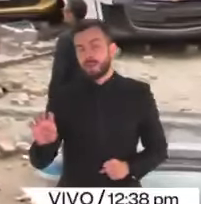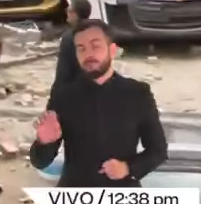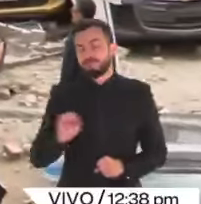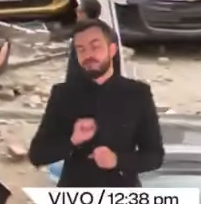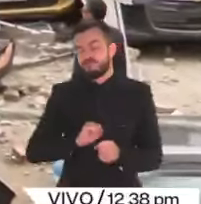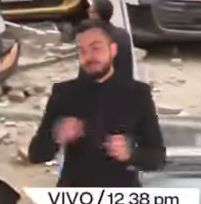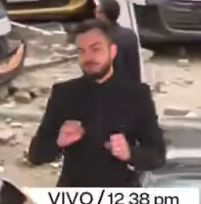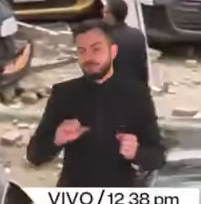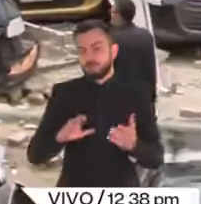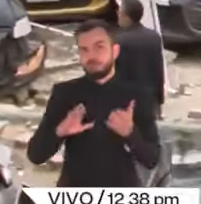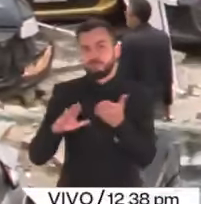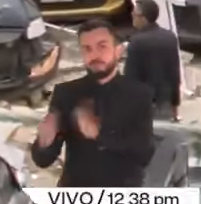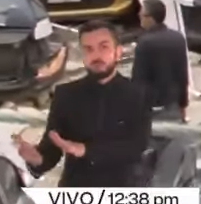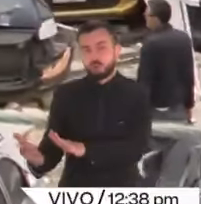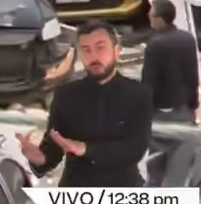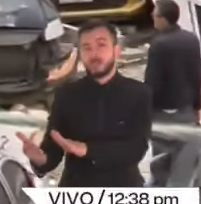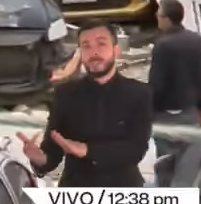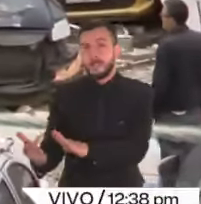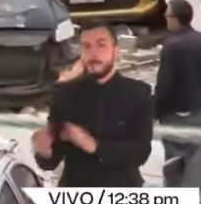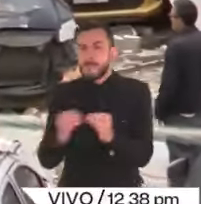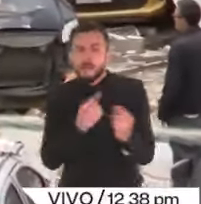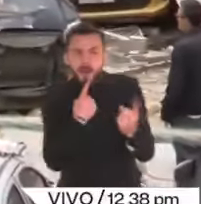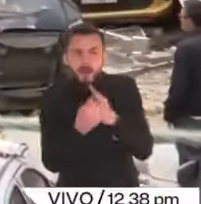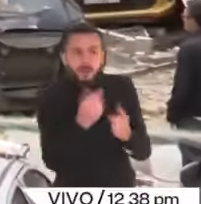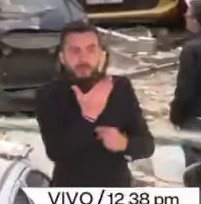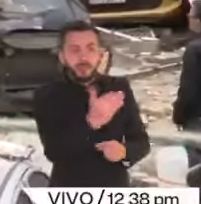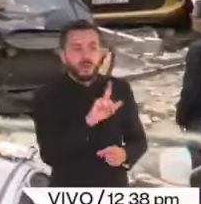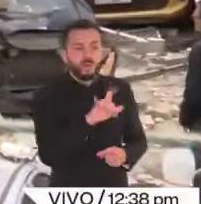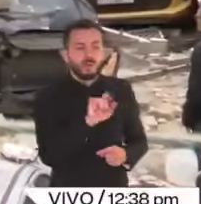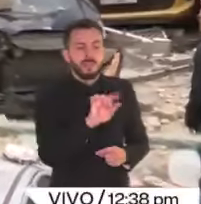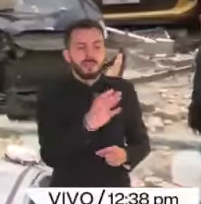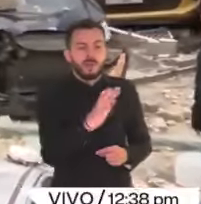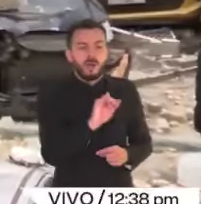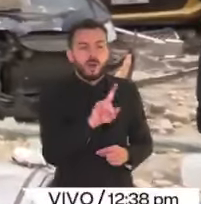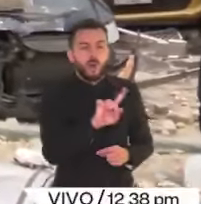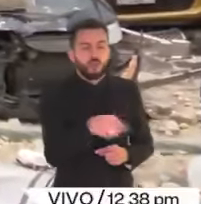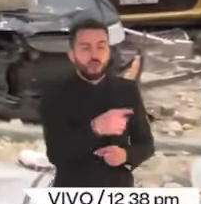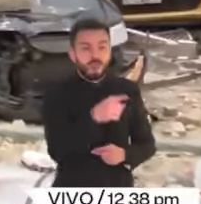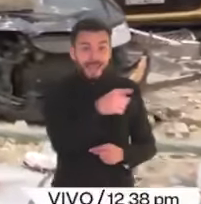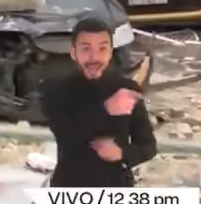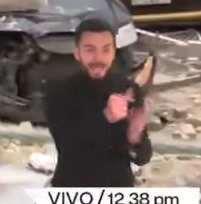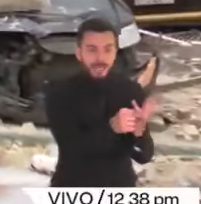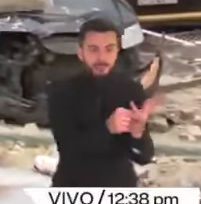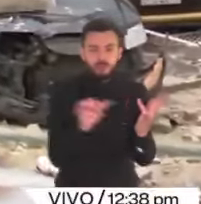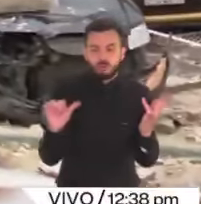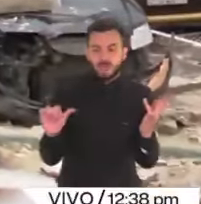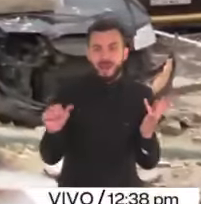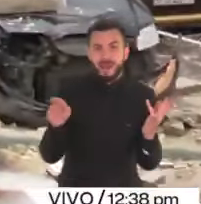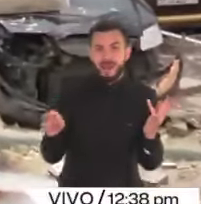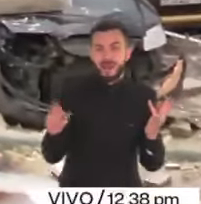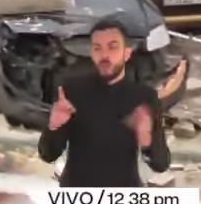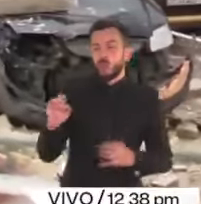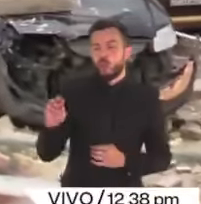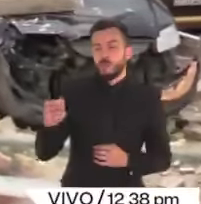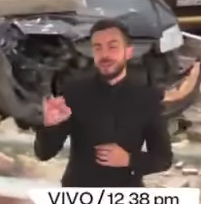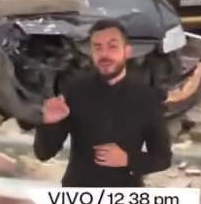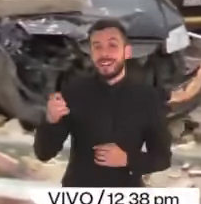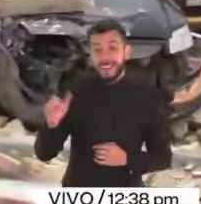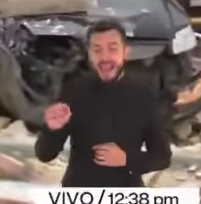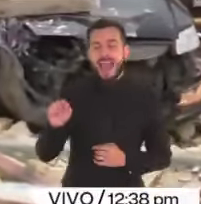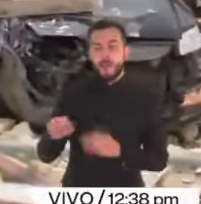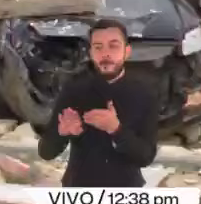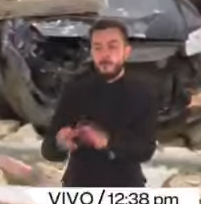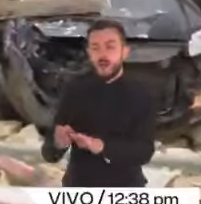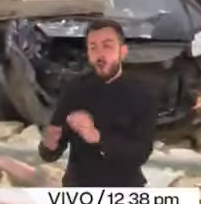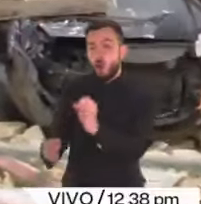También logramos conversar con Luis Carlos, quien sería el esposo de Dominga, la otra víctima fatal de esta explosión.